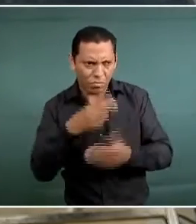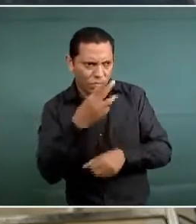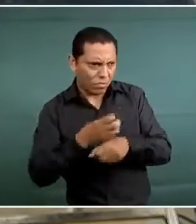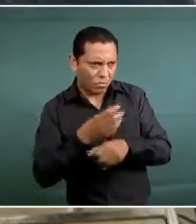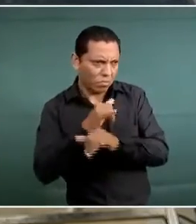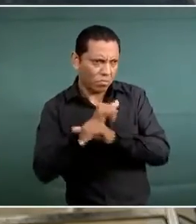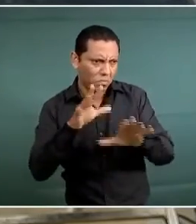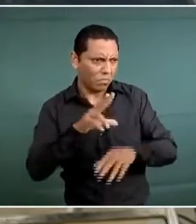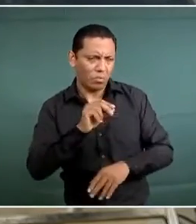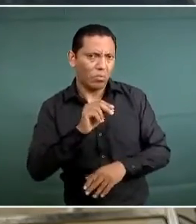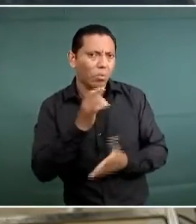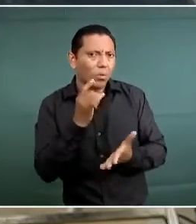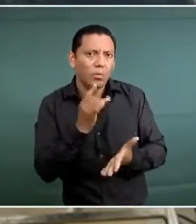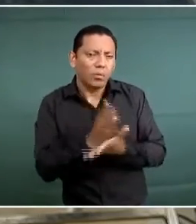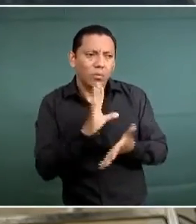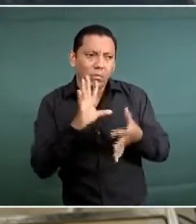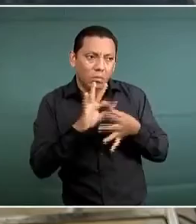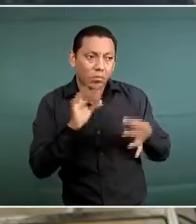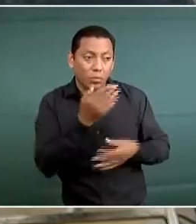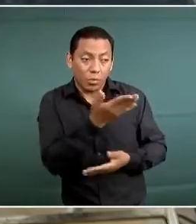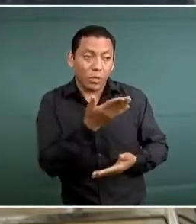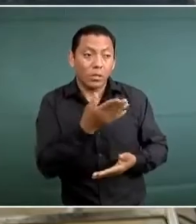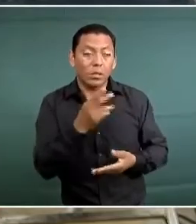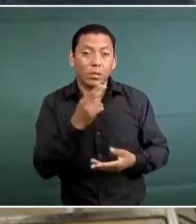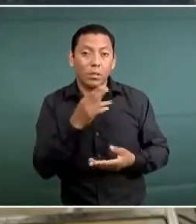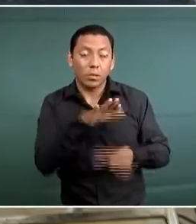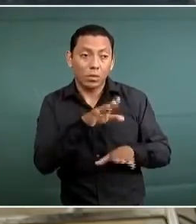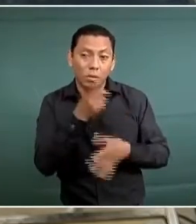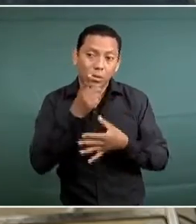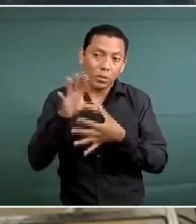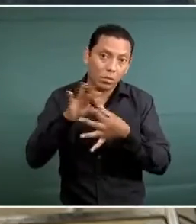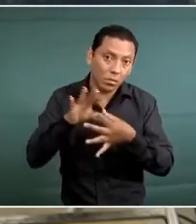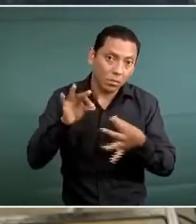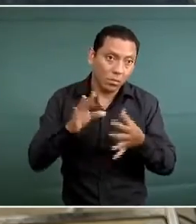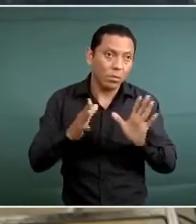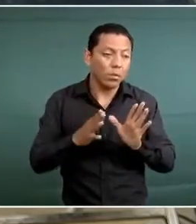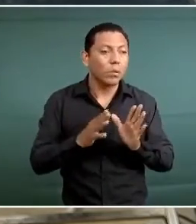nada más para precisar lo que comentaba y sobre este tema